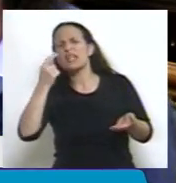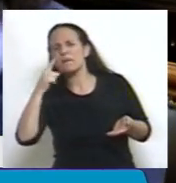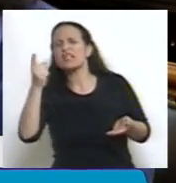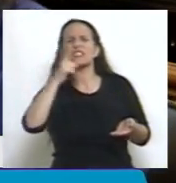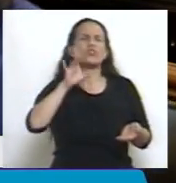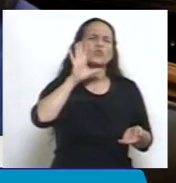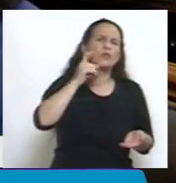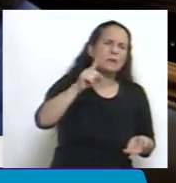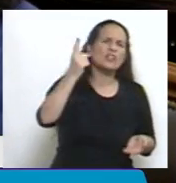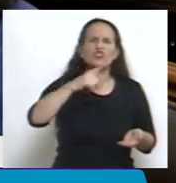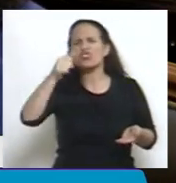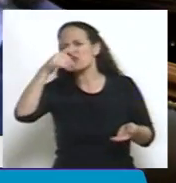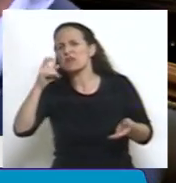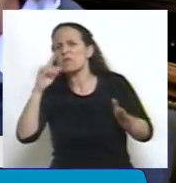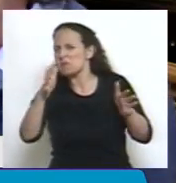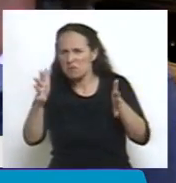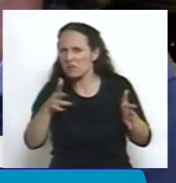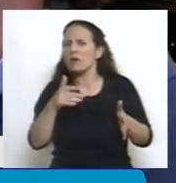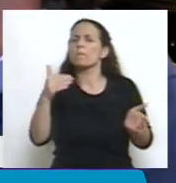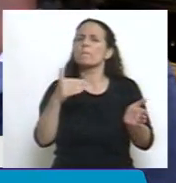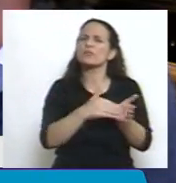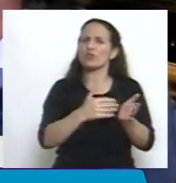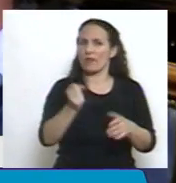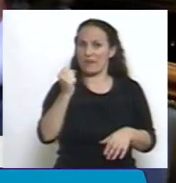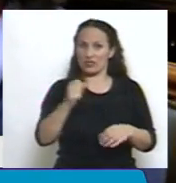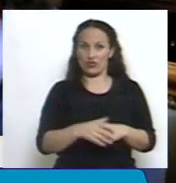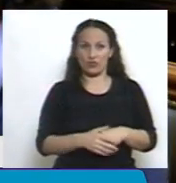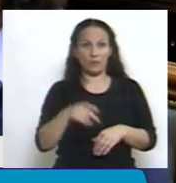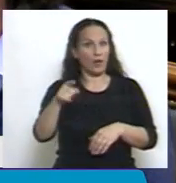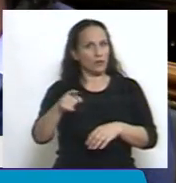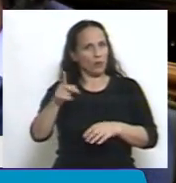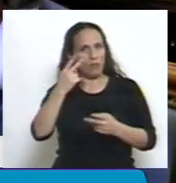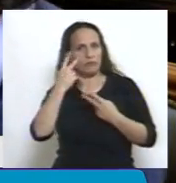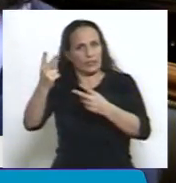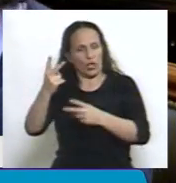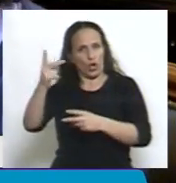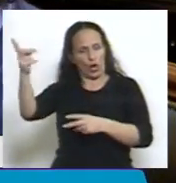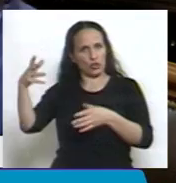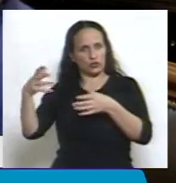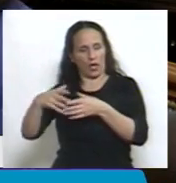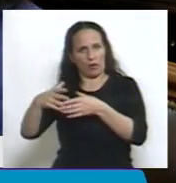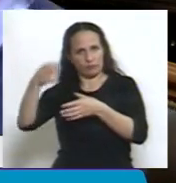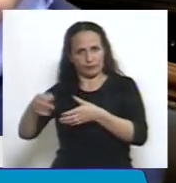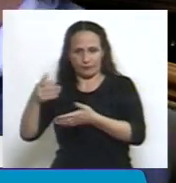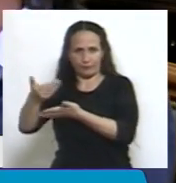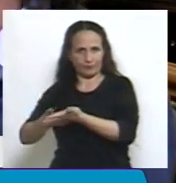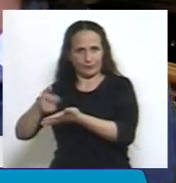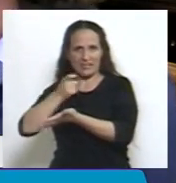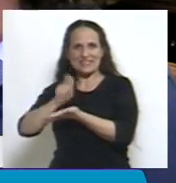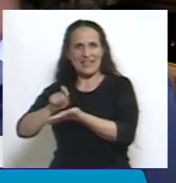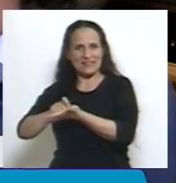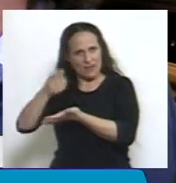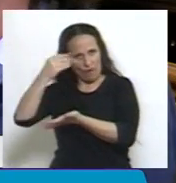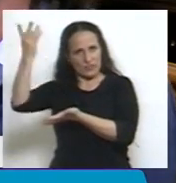150.000, 160.000 millones de pesos. El reconocido por las cuentas oficiales, ¿sí? Y si uno le saca el